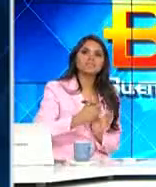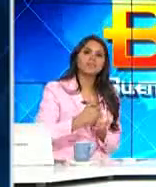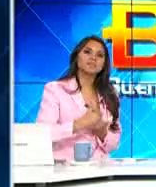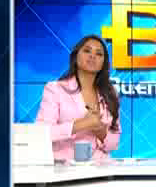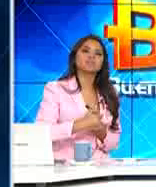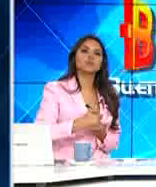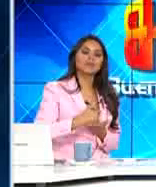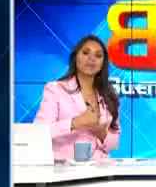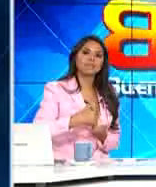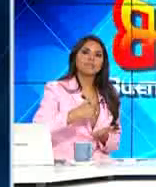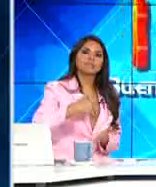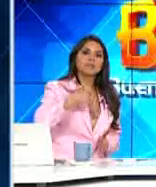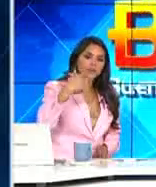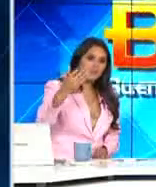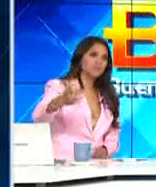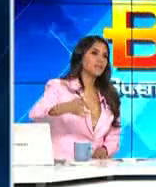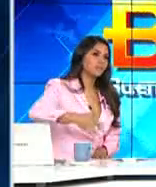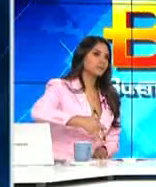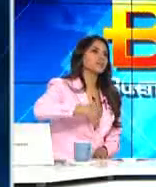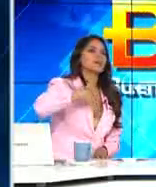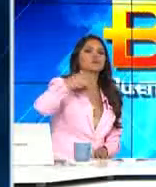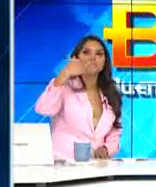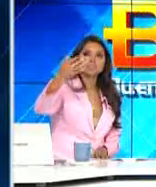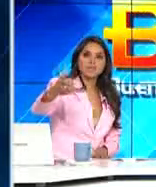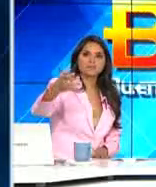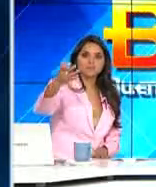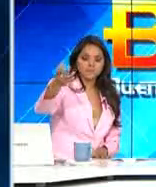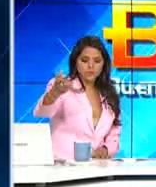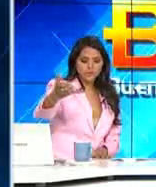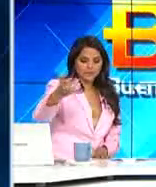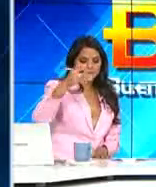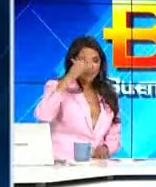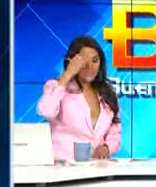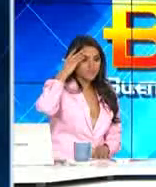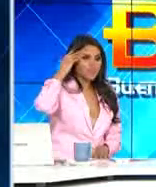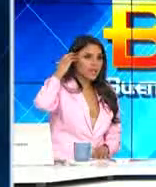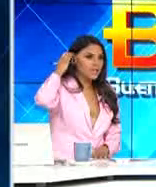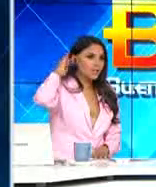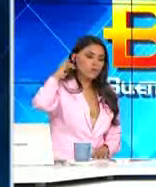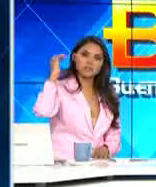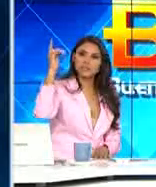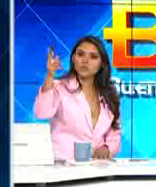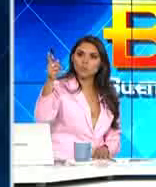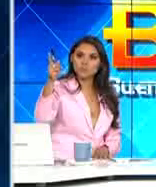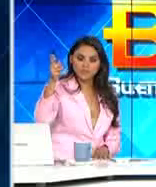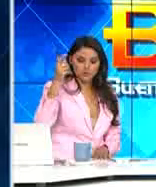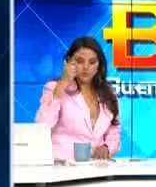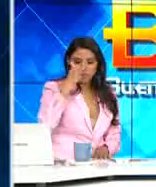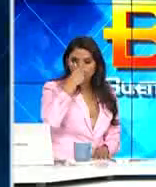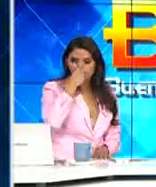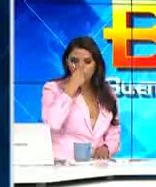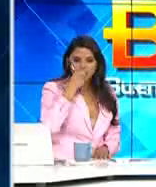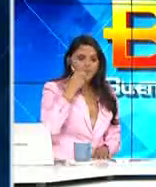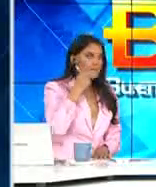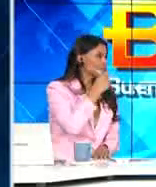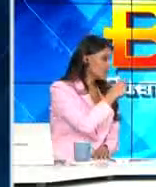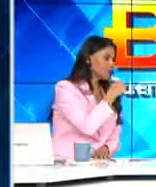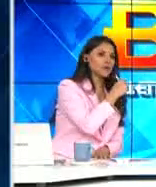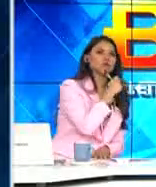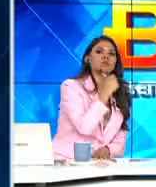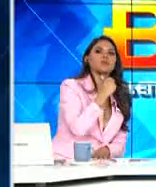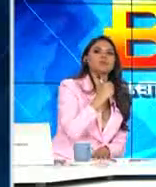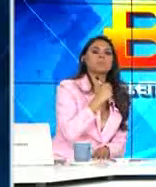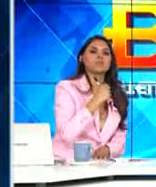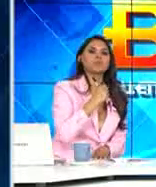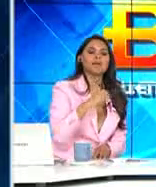partir de esa decisión, que se pueden finalmente autorizar este tipo de diligencias. Hay algo que sí quiero comentar contigo, porque más